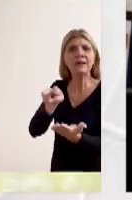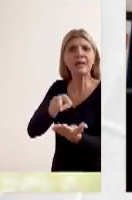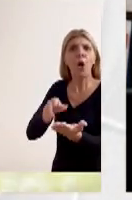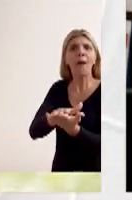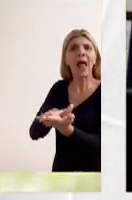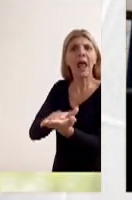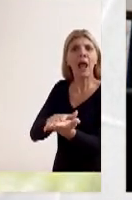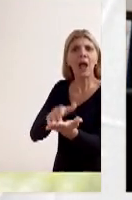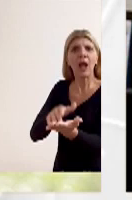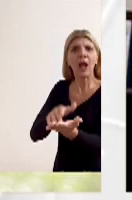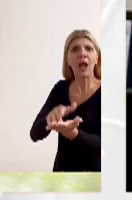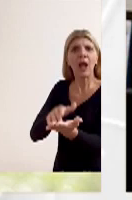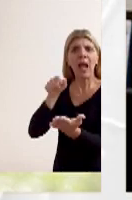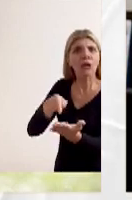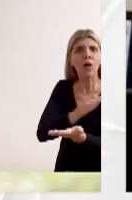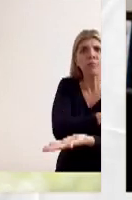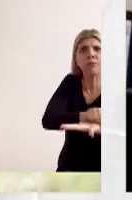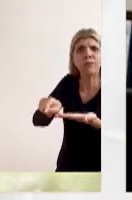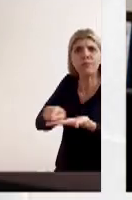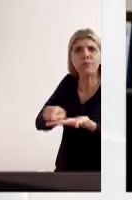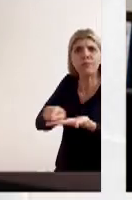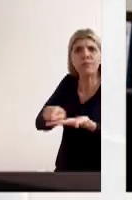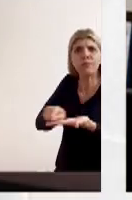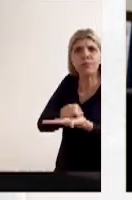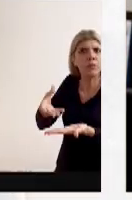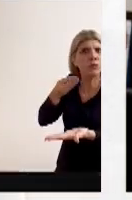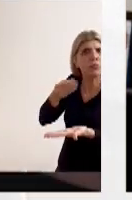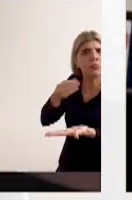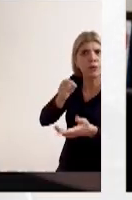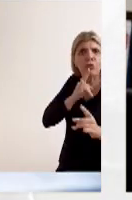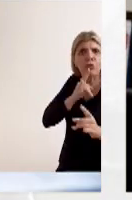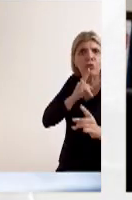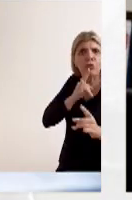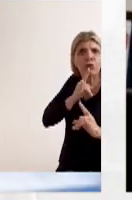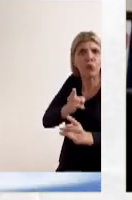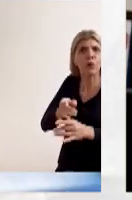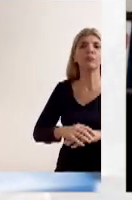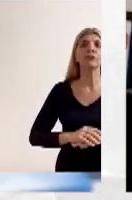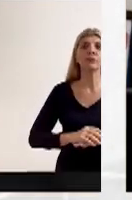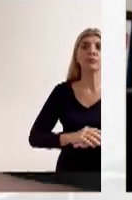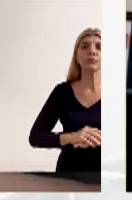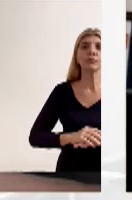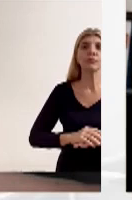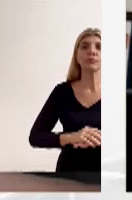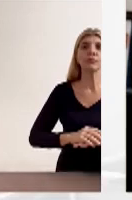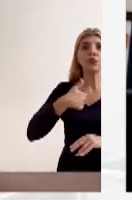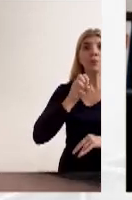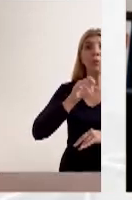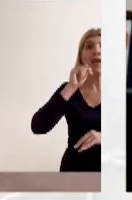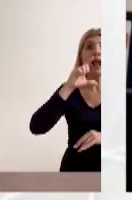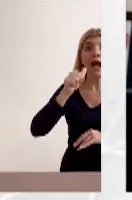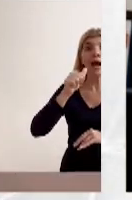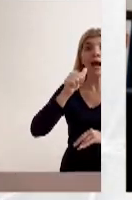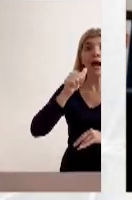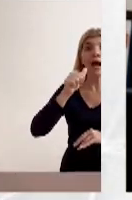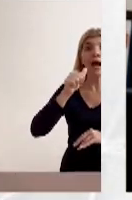Y todo fue haciendo uso de eso que decían ustedes, de la tecnología. decir, antes era como más un ladrillito, digamos, el aparato en que se